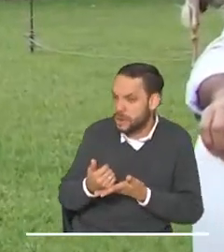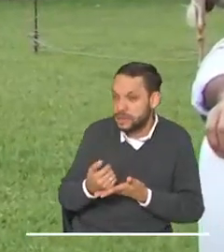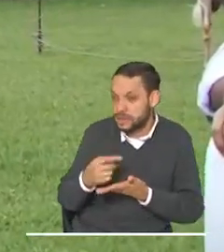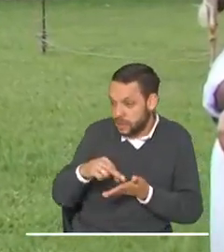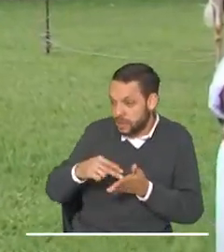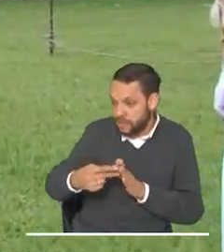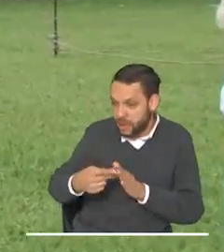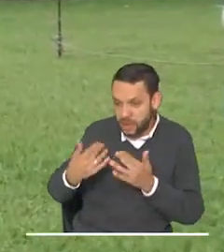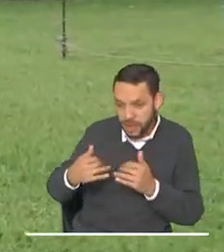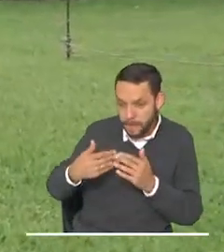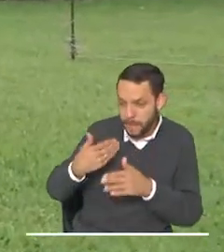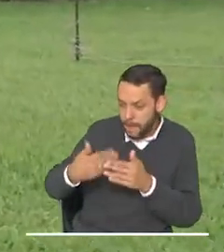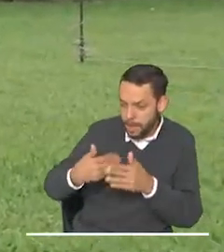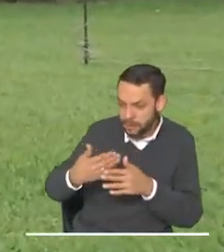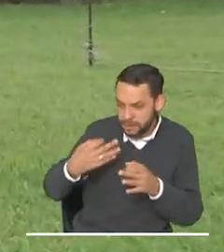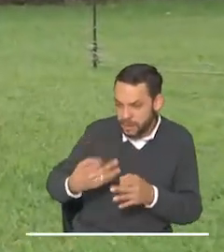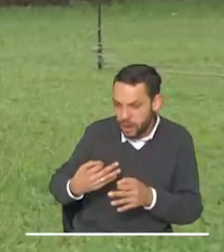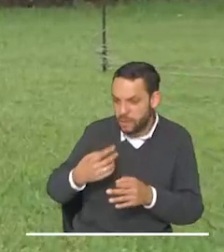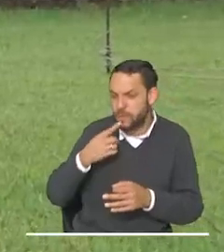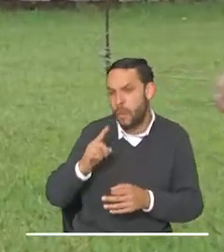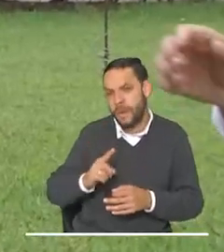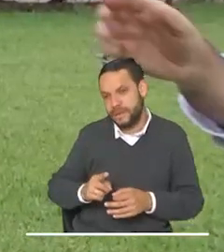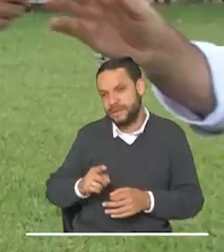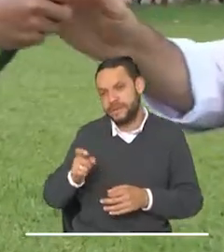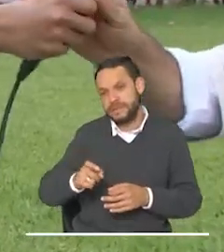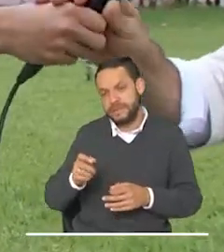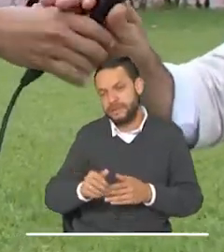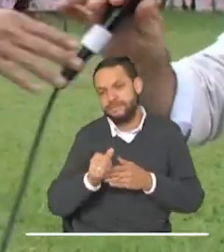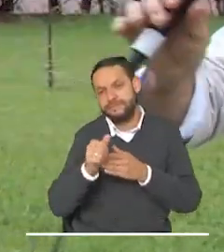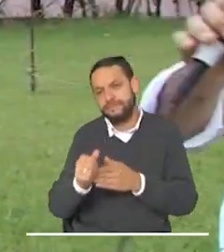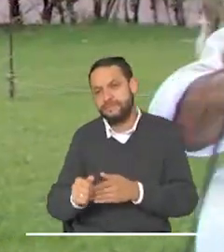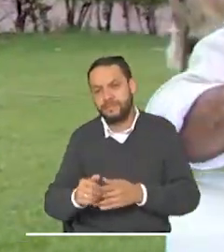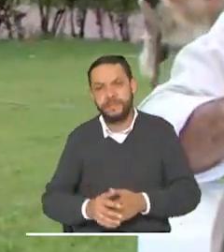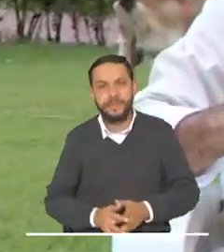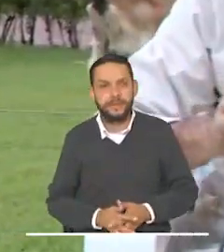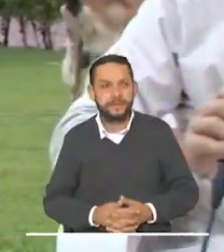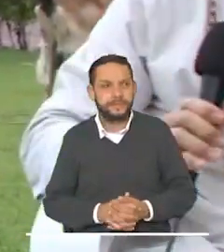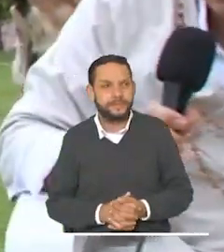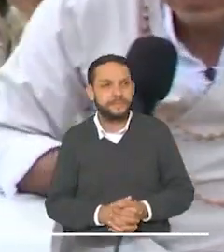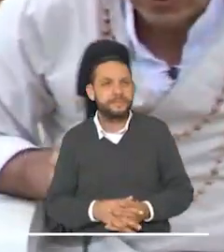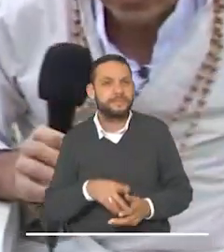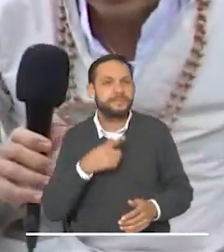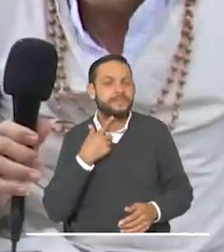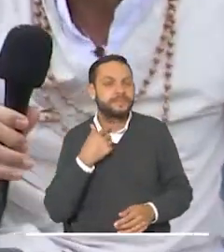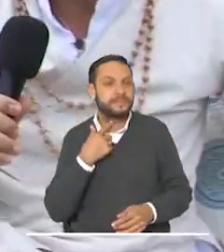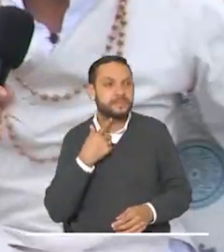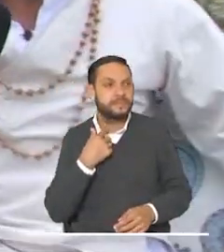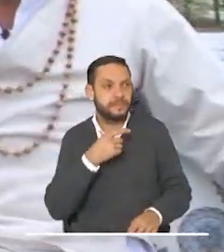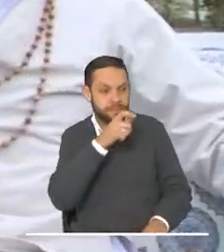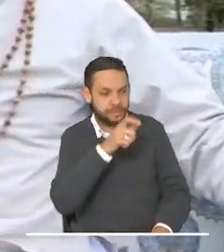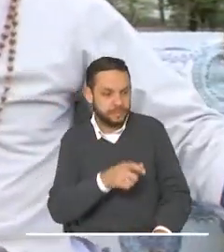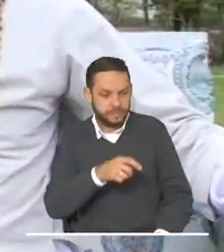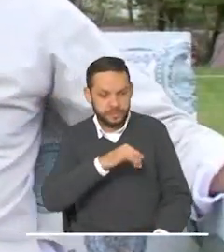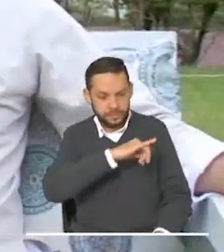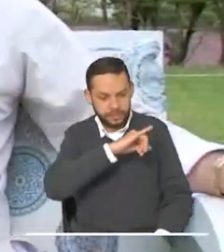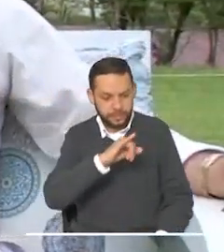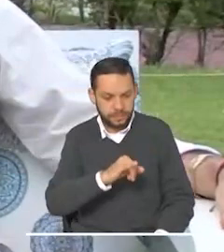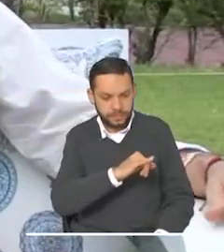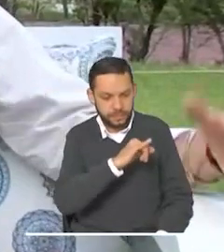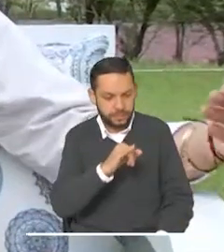no significa ser un proceso con conciencia Eso sí es claro a mí me gusta mucho cuando el doctor John Jairo habla en